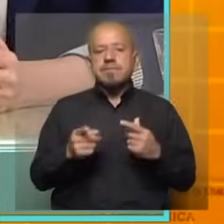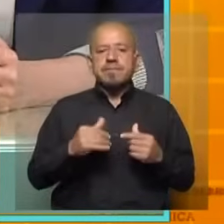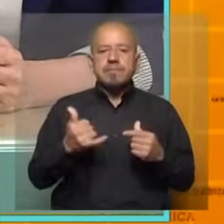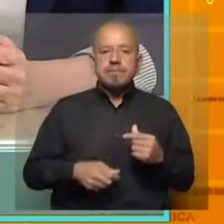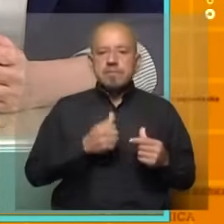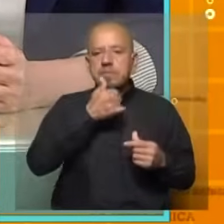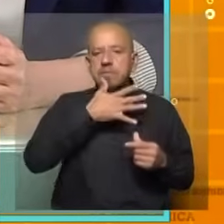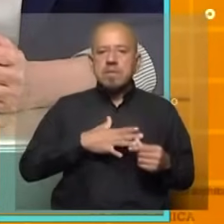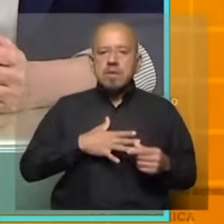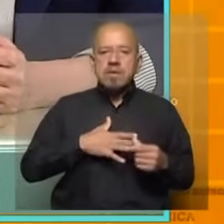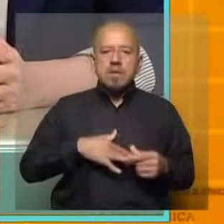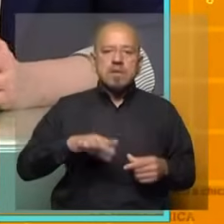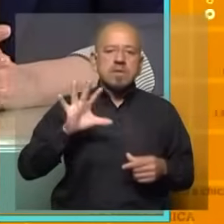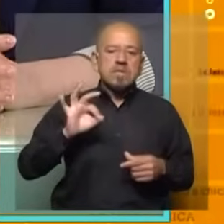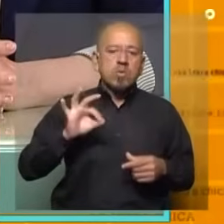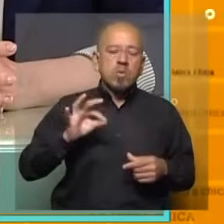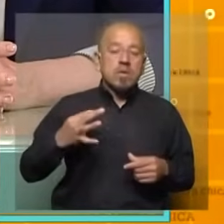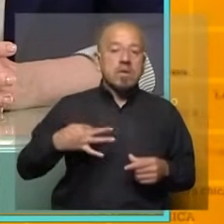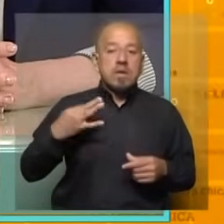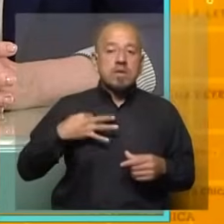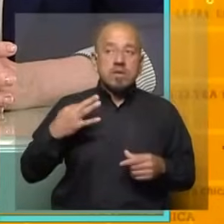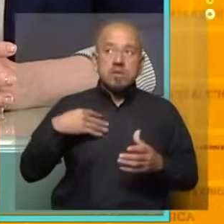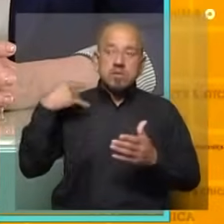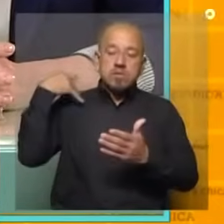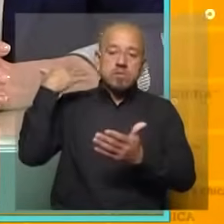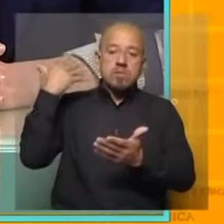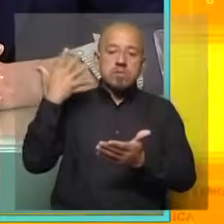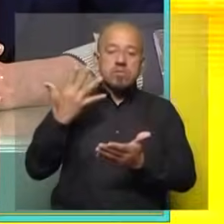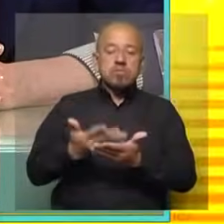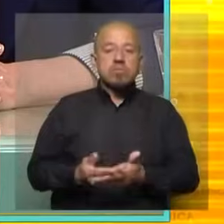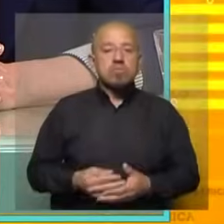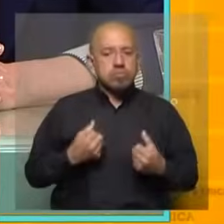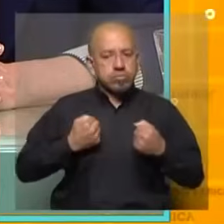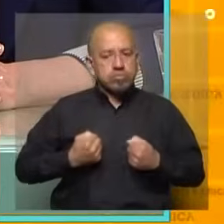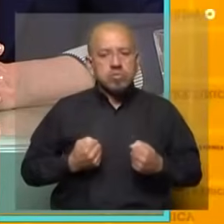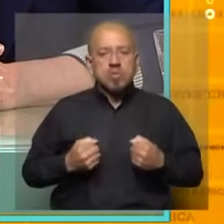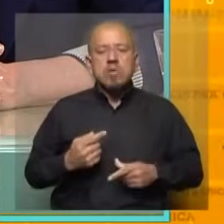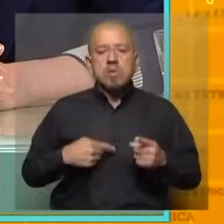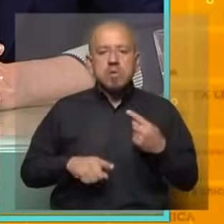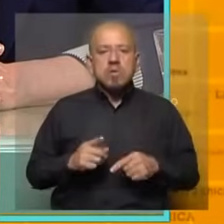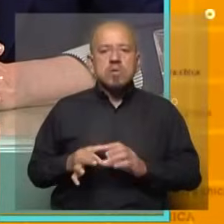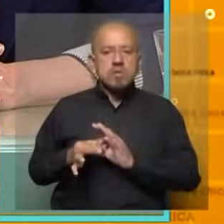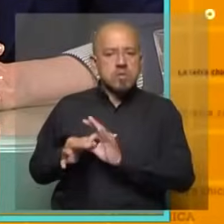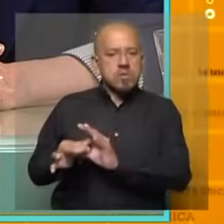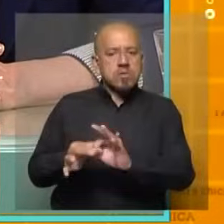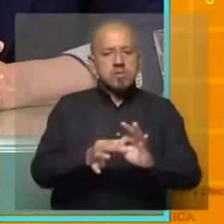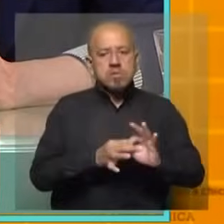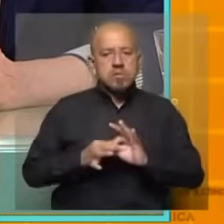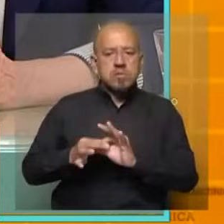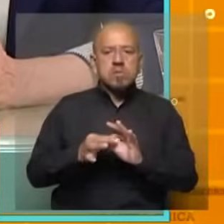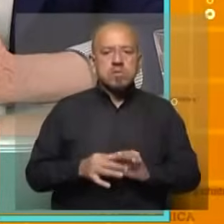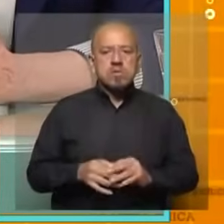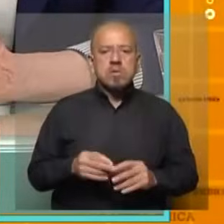una historia de más de 50 años que lo hace muy sólido. Y yo creo que la unidad ha